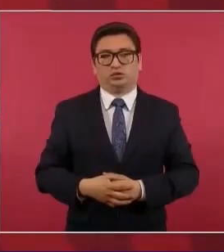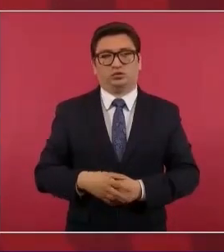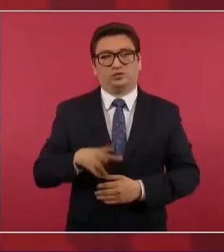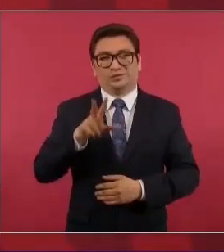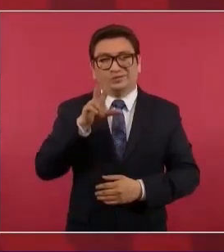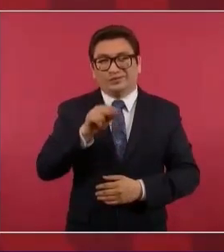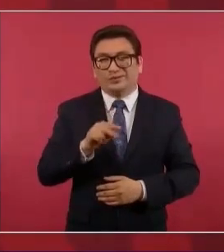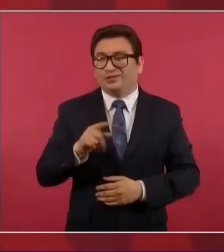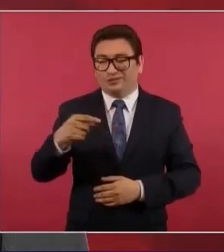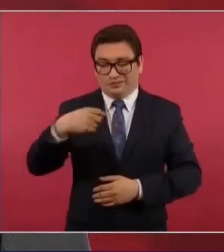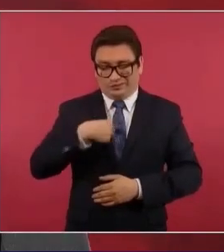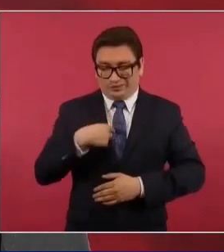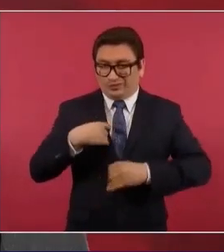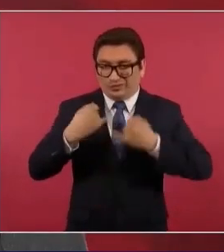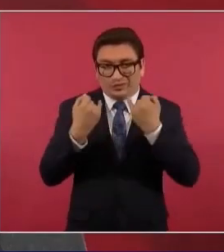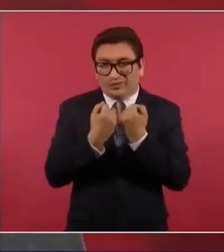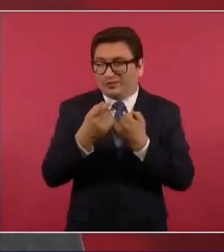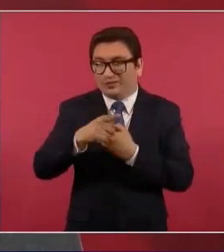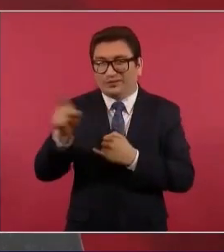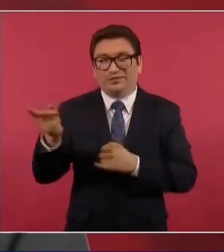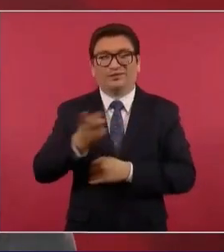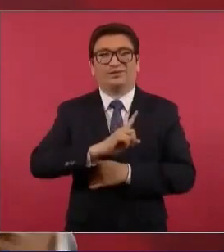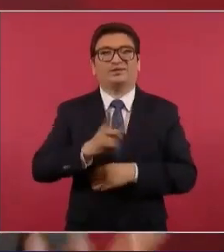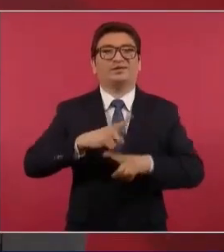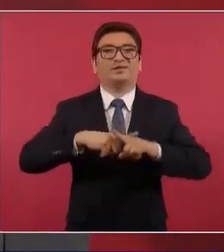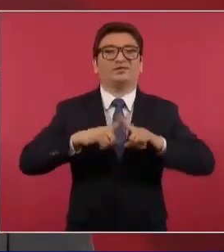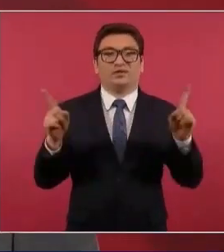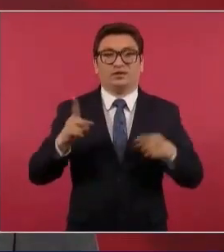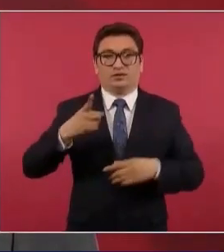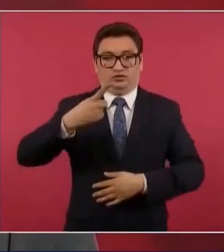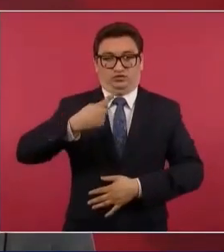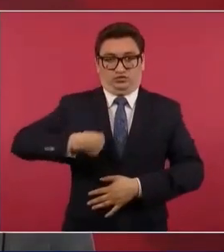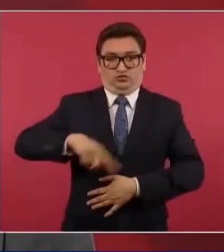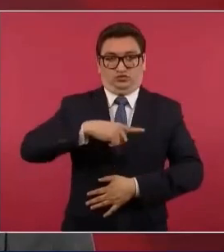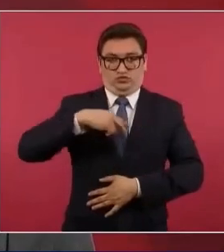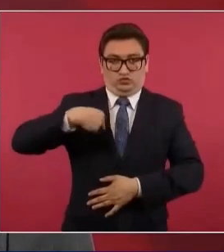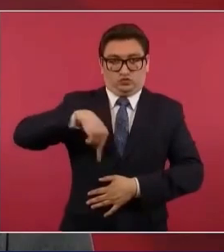No somos iguales. Nuestro gobierno,